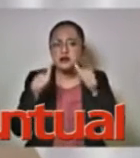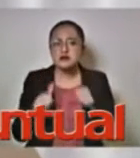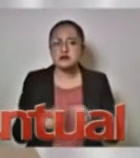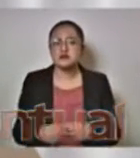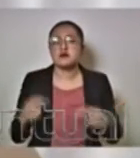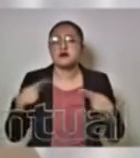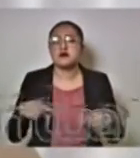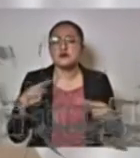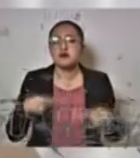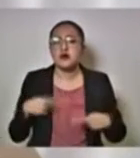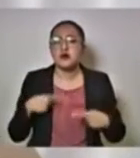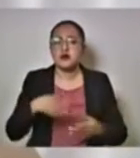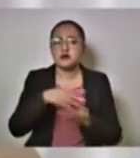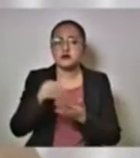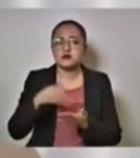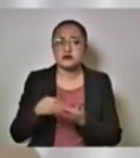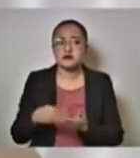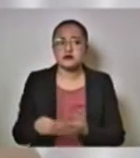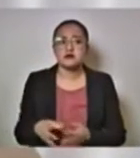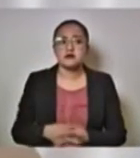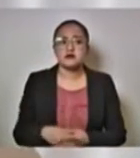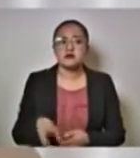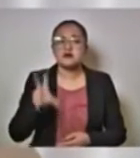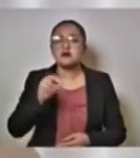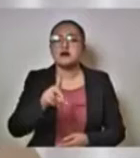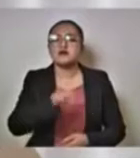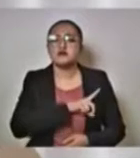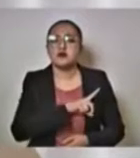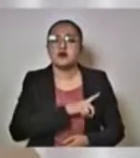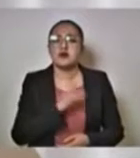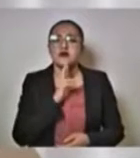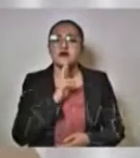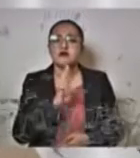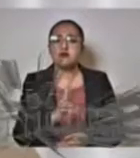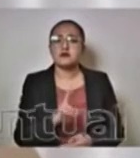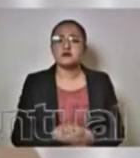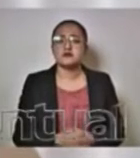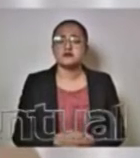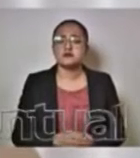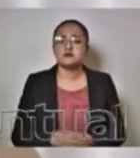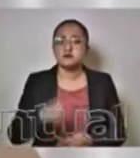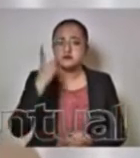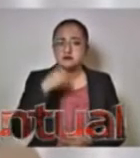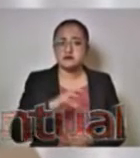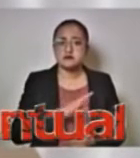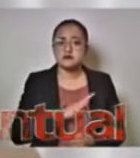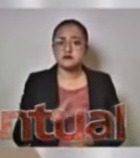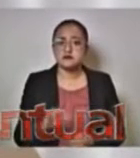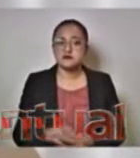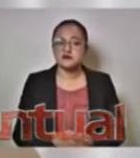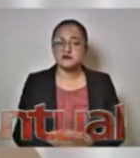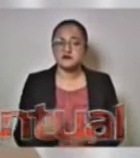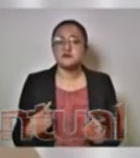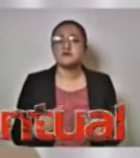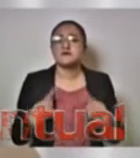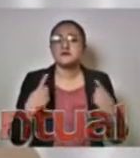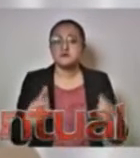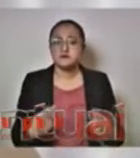contagiados no solamente la respuesta para poder darles